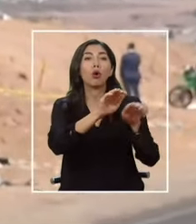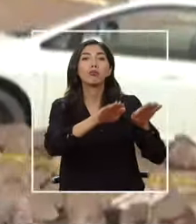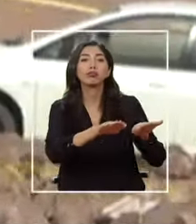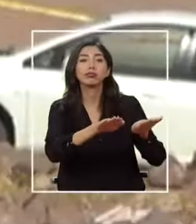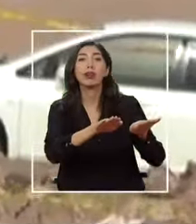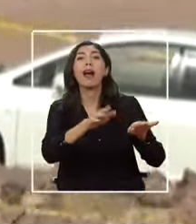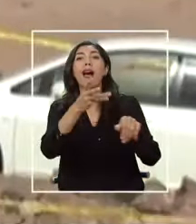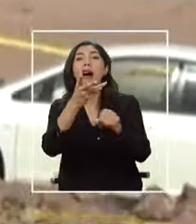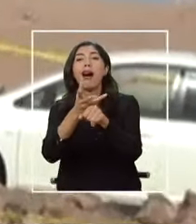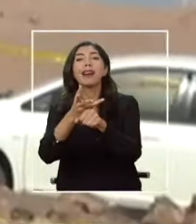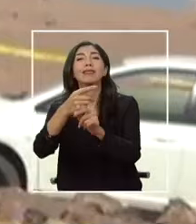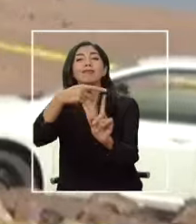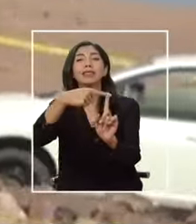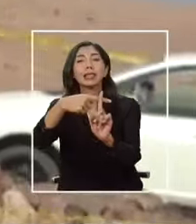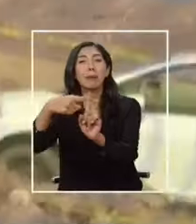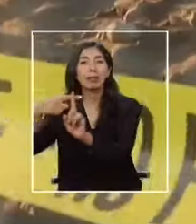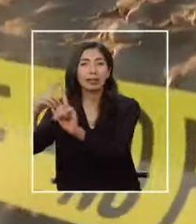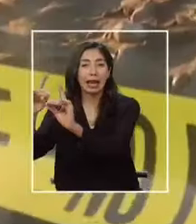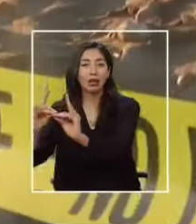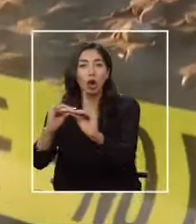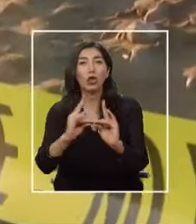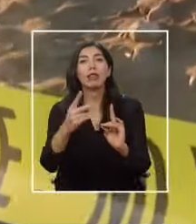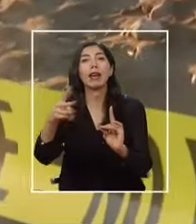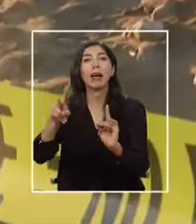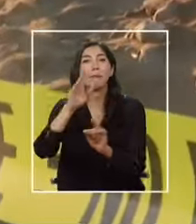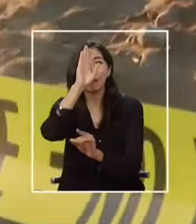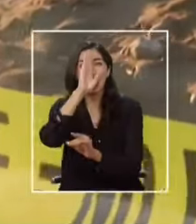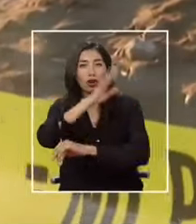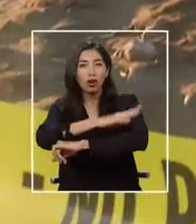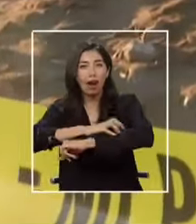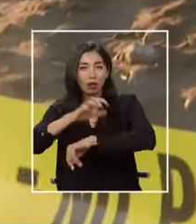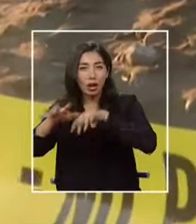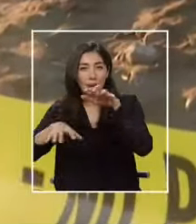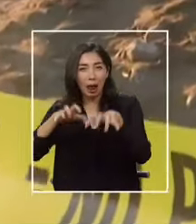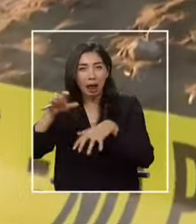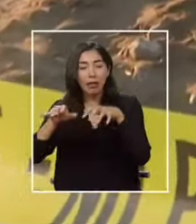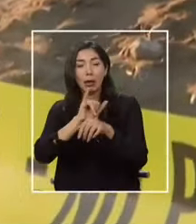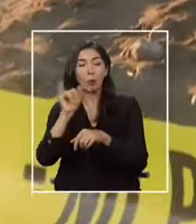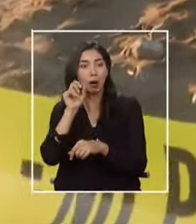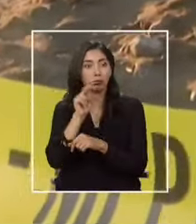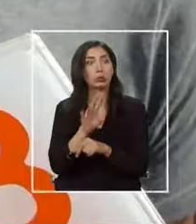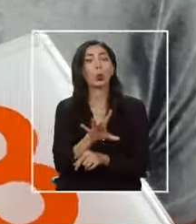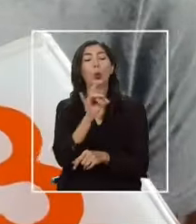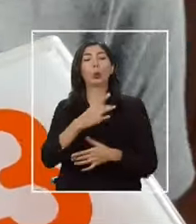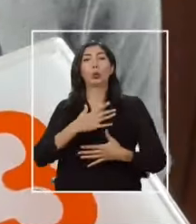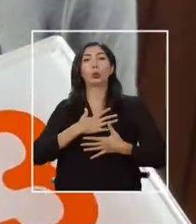cementerio animal. Cuando llegó la policía, se encontró con la escena del crimen. La brutalidad de lo hecho